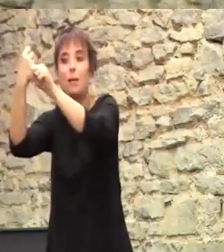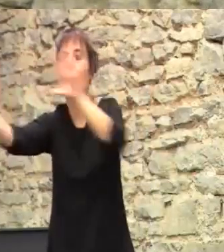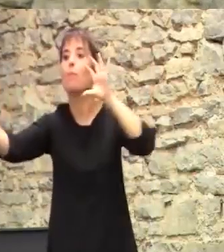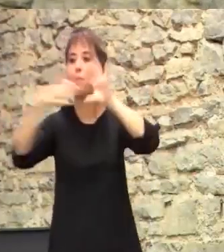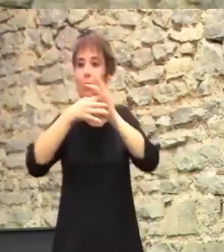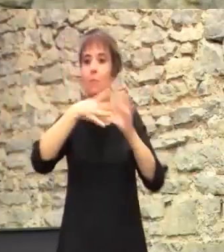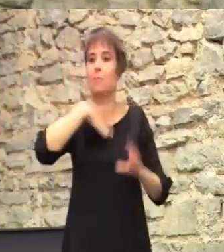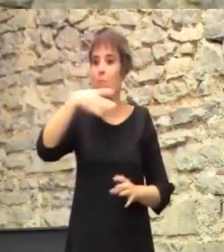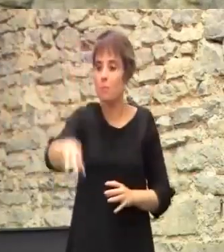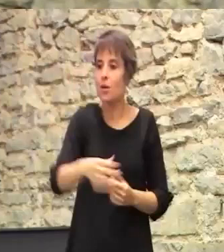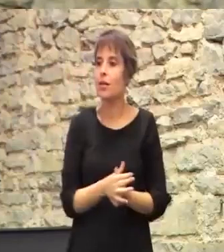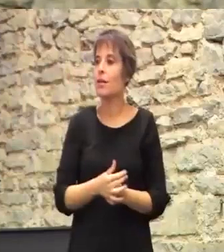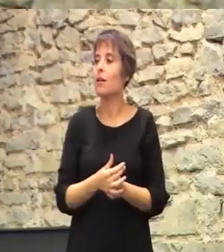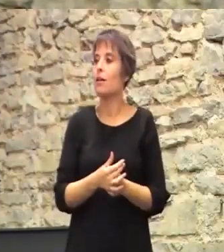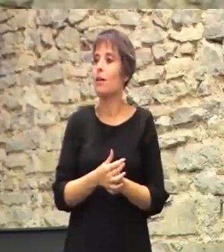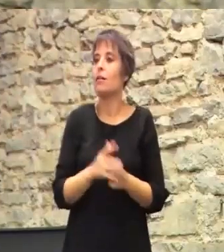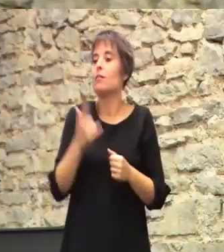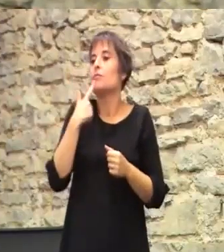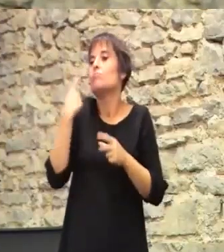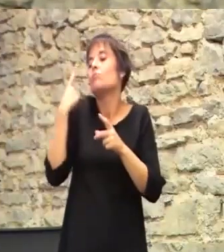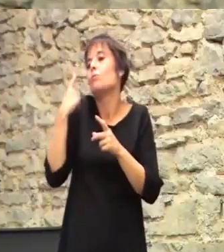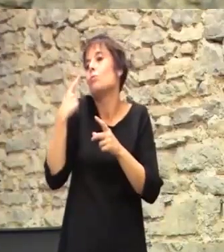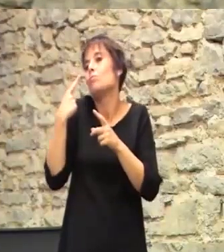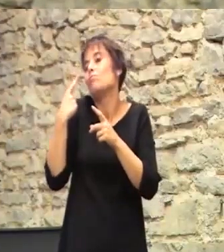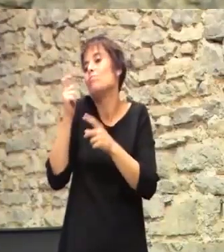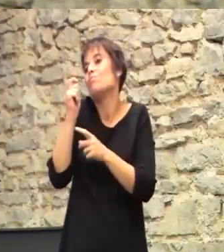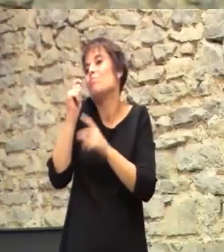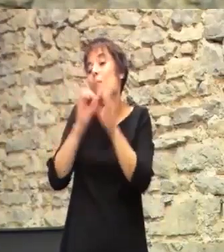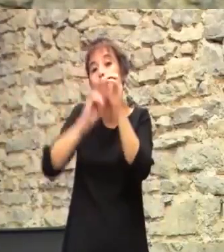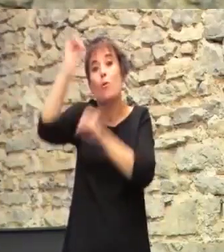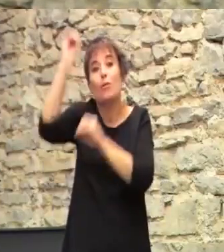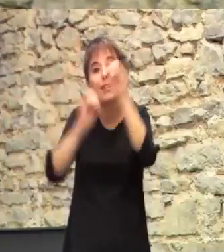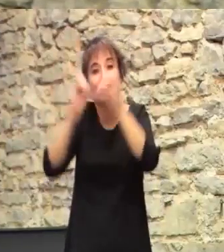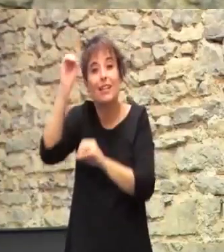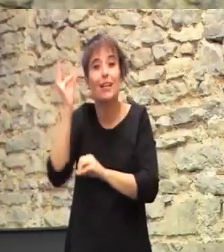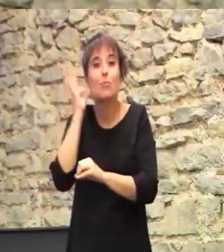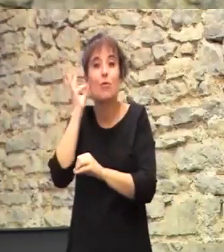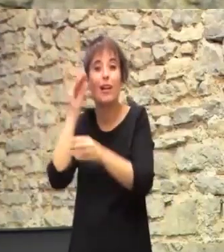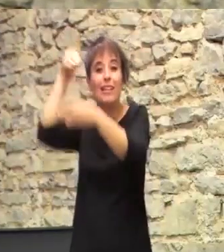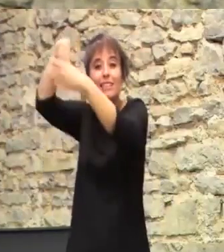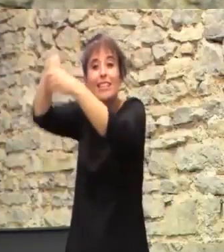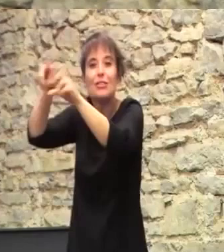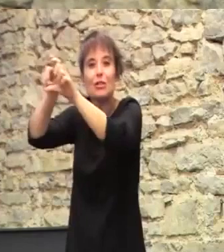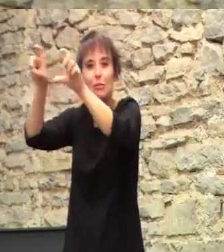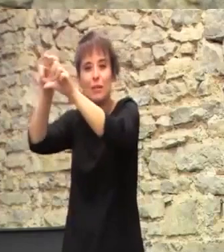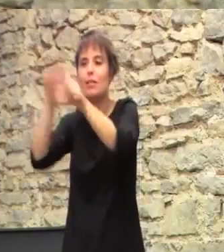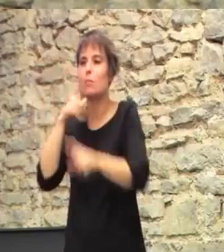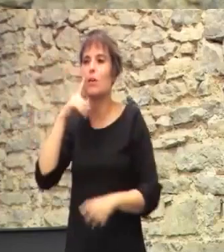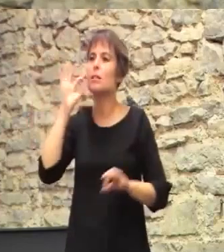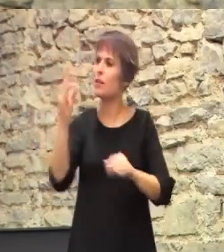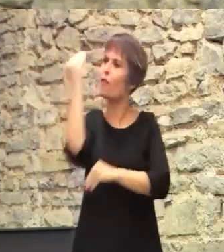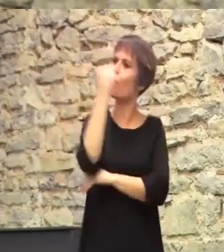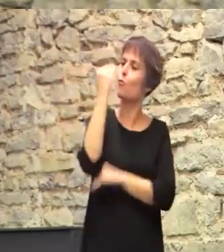trabajo y se implementan cuotas para los porque a pesar de que estamos muy